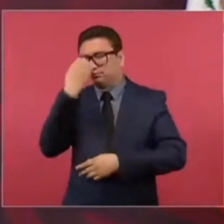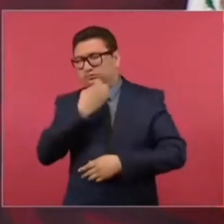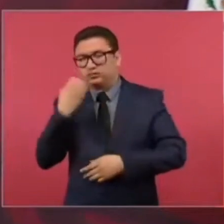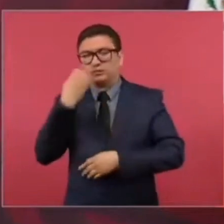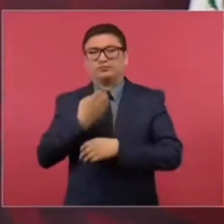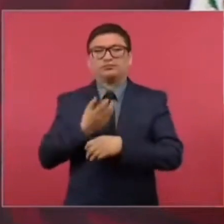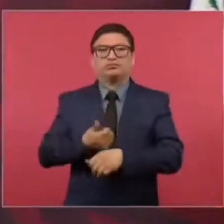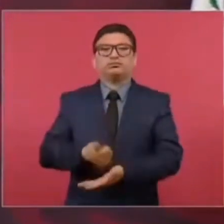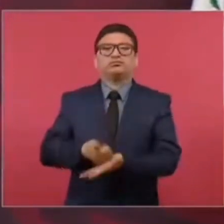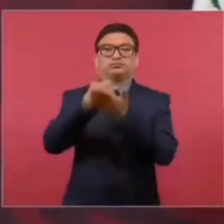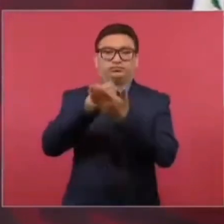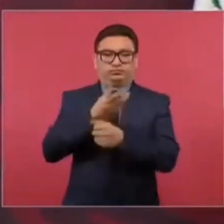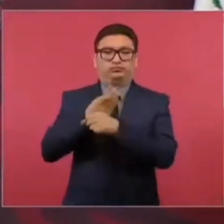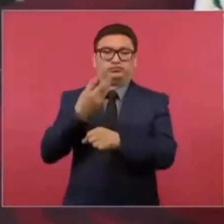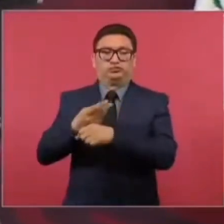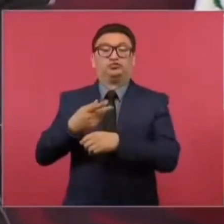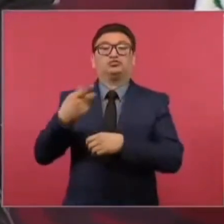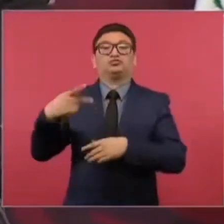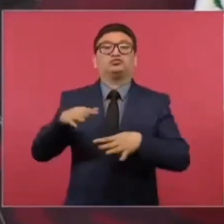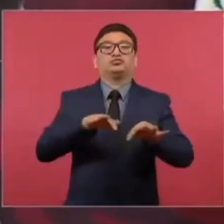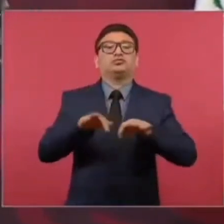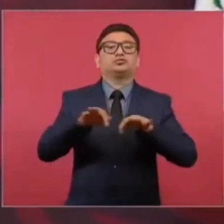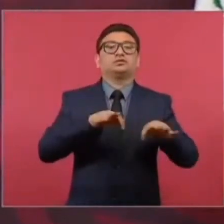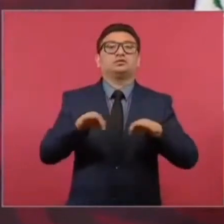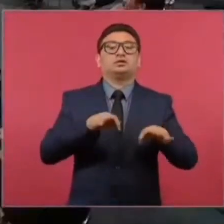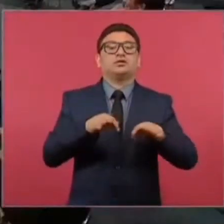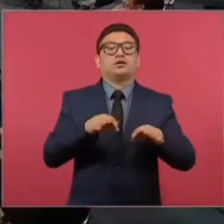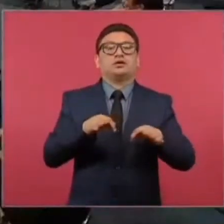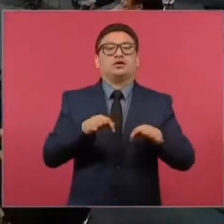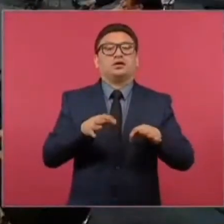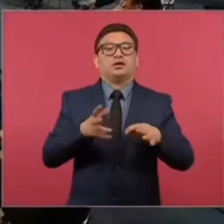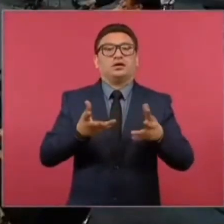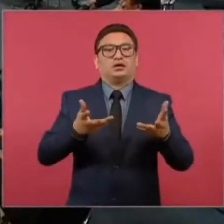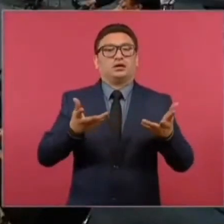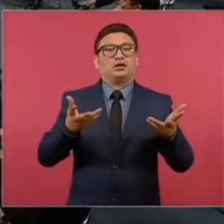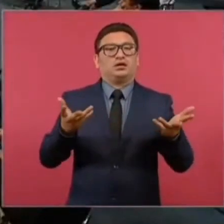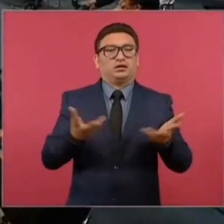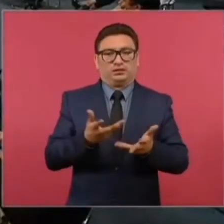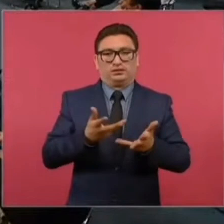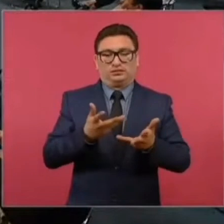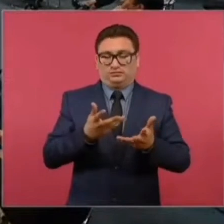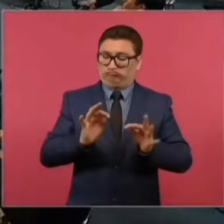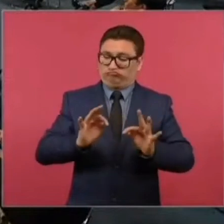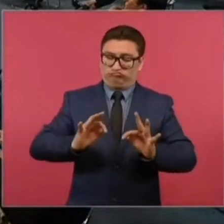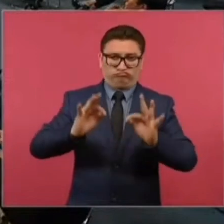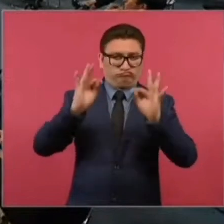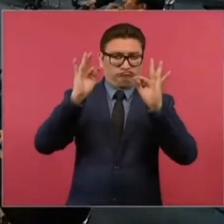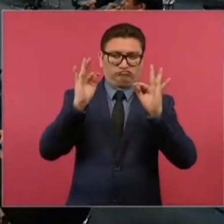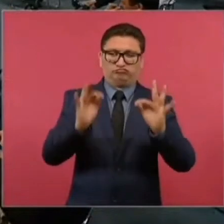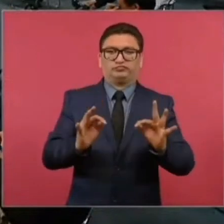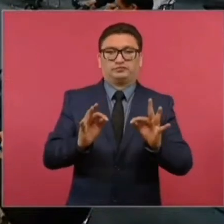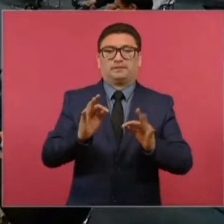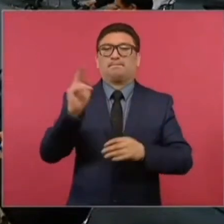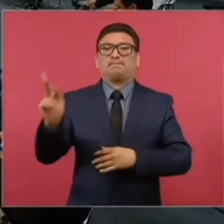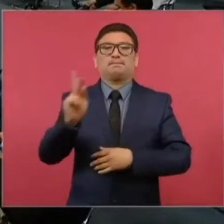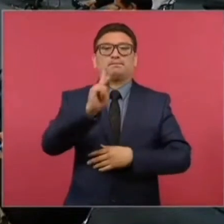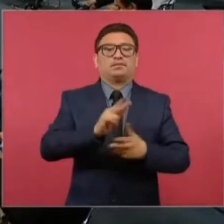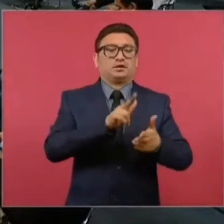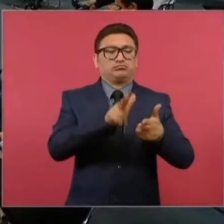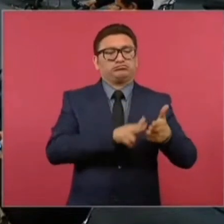que nos están ayudando mucho. Un poco el trabajo que se está haciendo ejemplar en el Tren